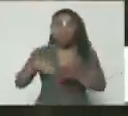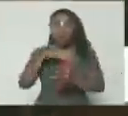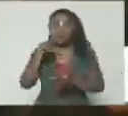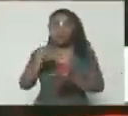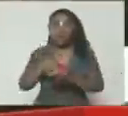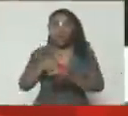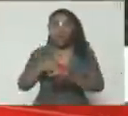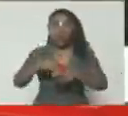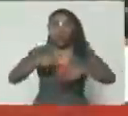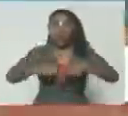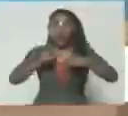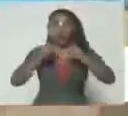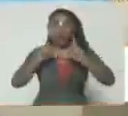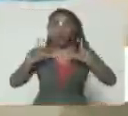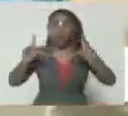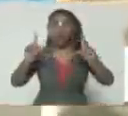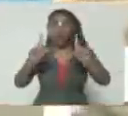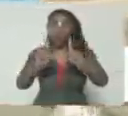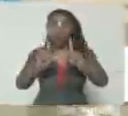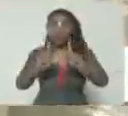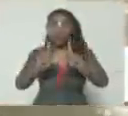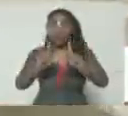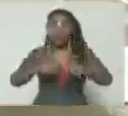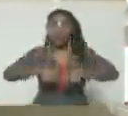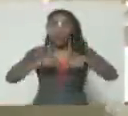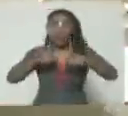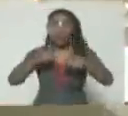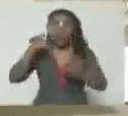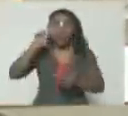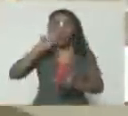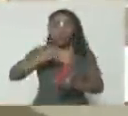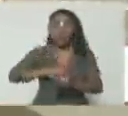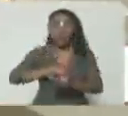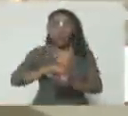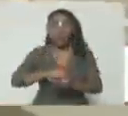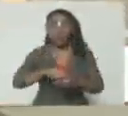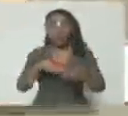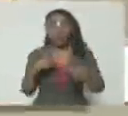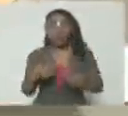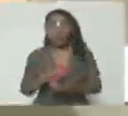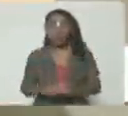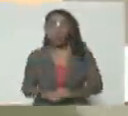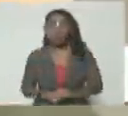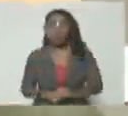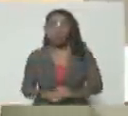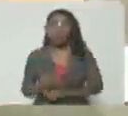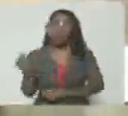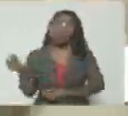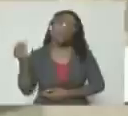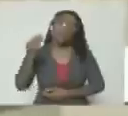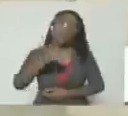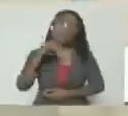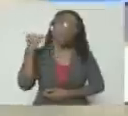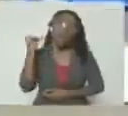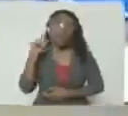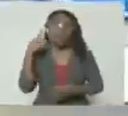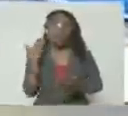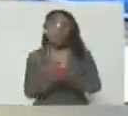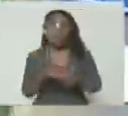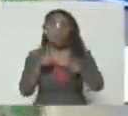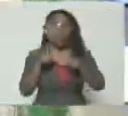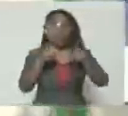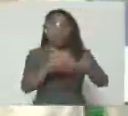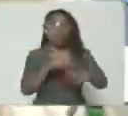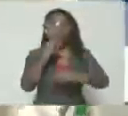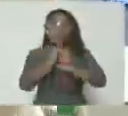el mercado local y en el mercado central. ¿Okay? Tenemos además, contamos con certificaciones